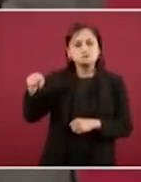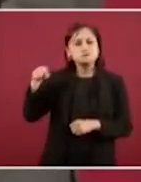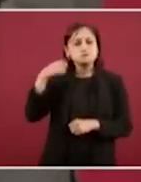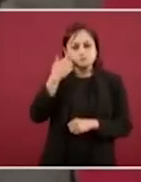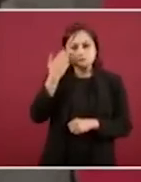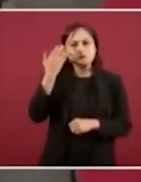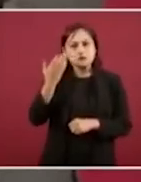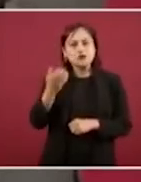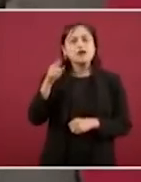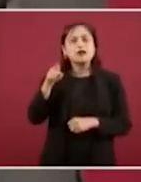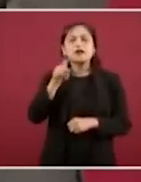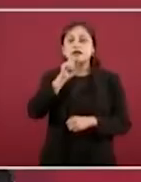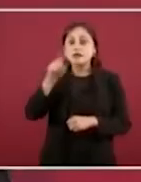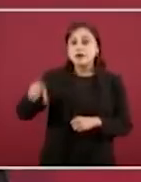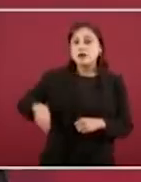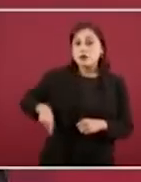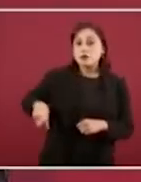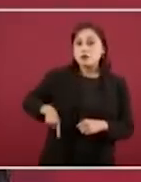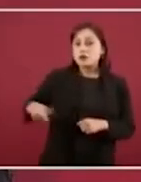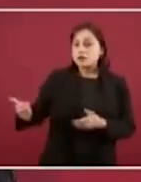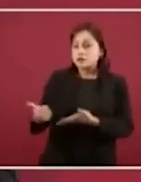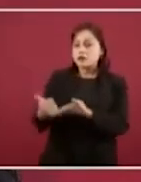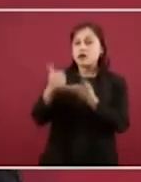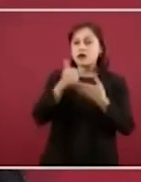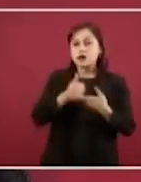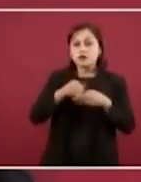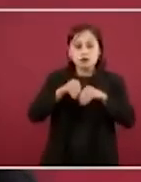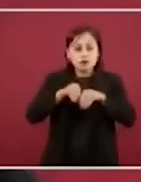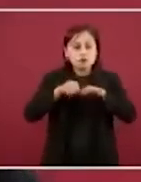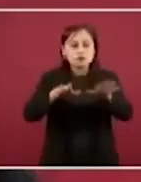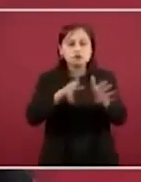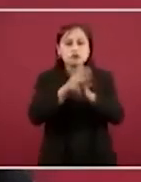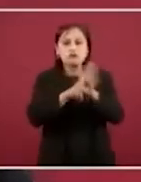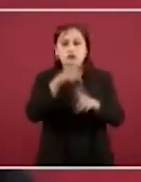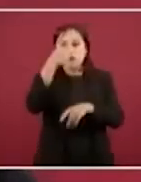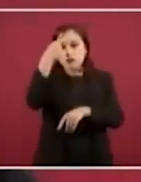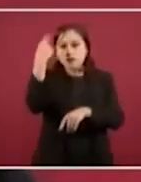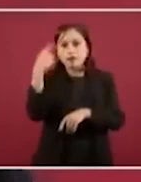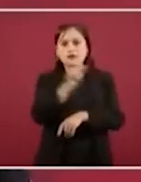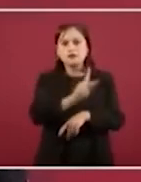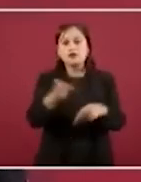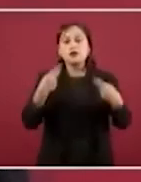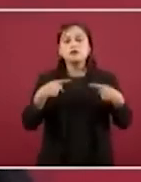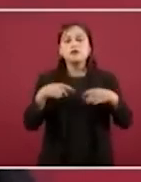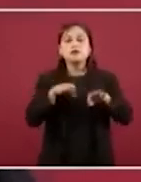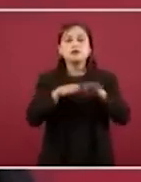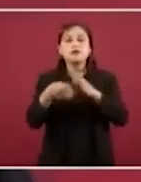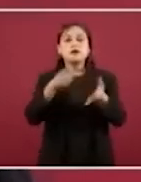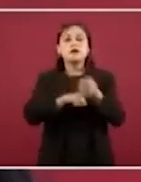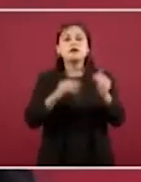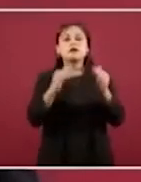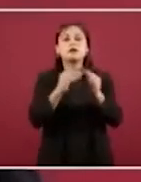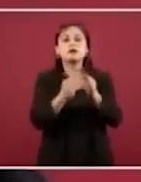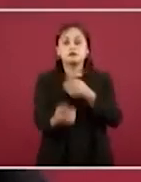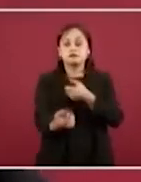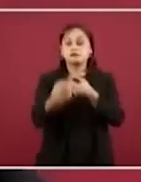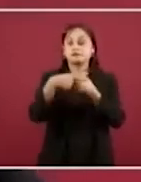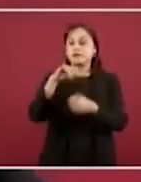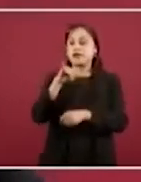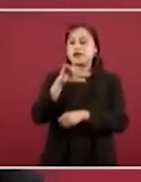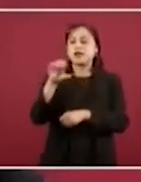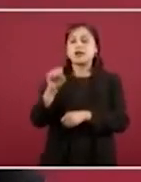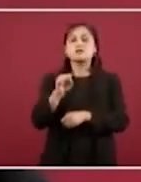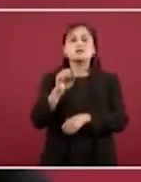este spot para promover la afiliación de las trabajadoras del hogar a la seguridad social establecido en nuestras